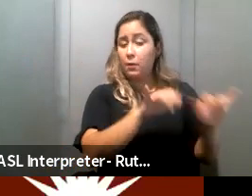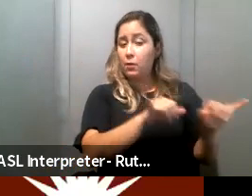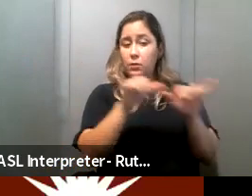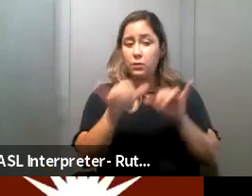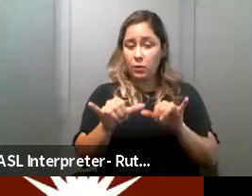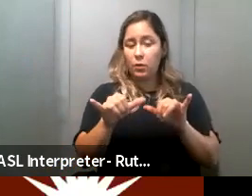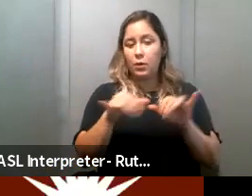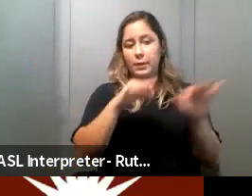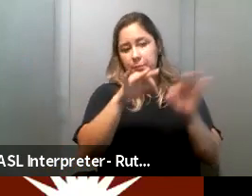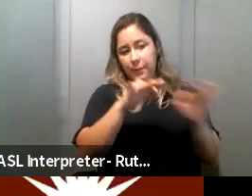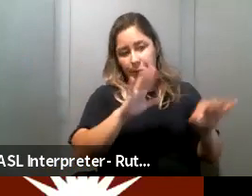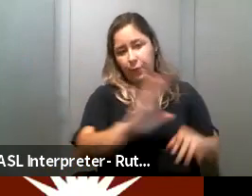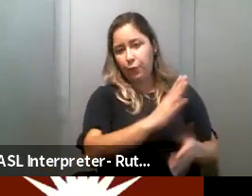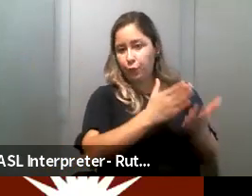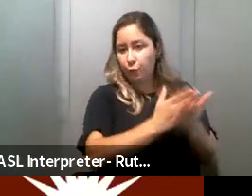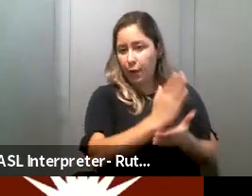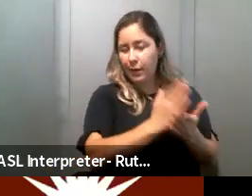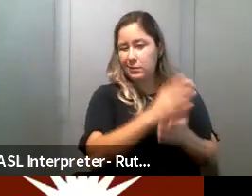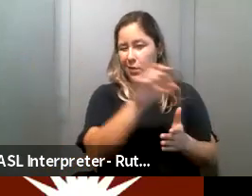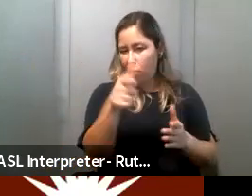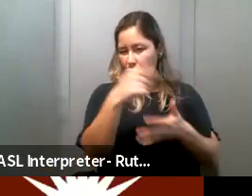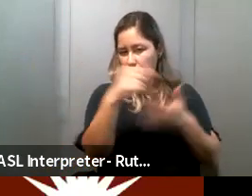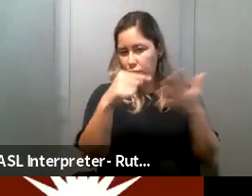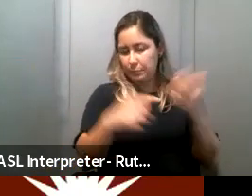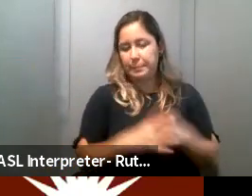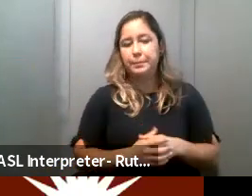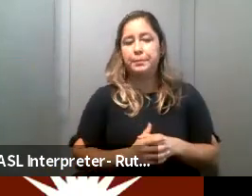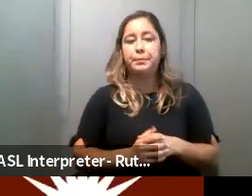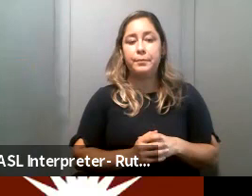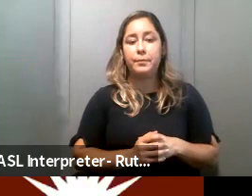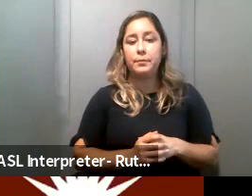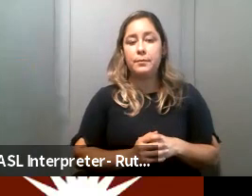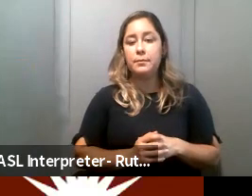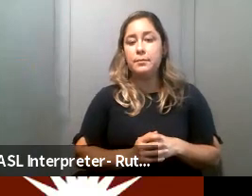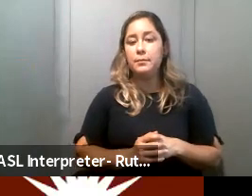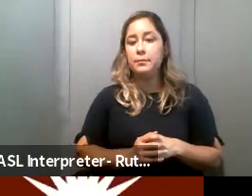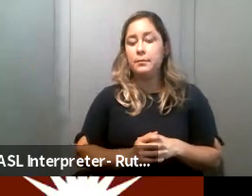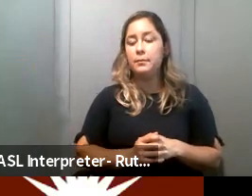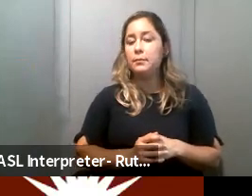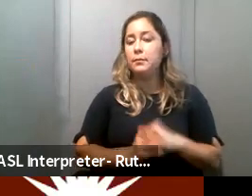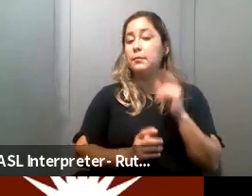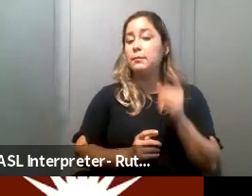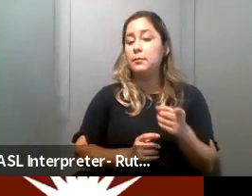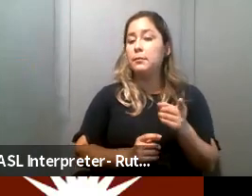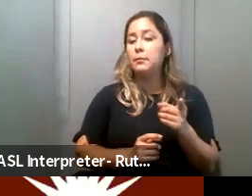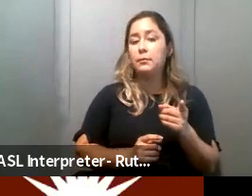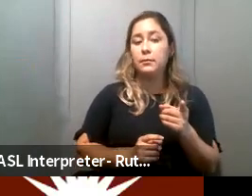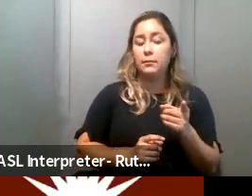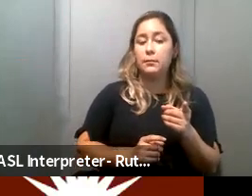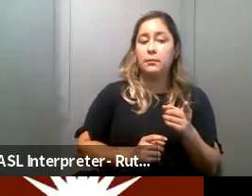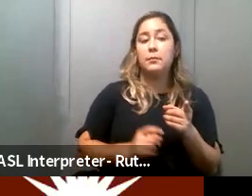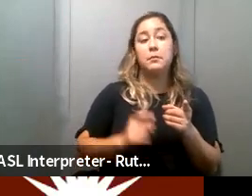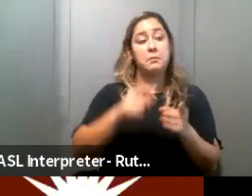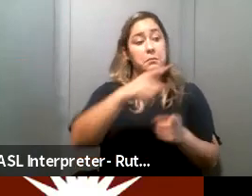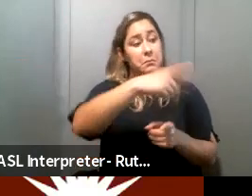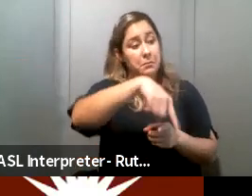de cuáles son sus derechos y en otros aspectos. Y ya una vez que en el caso de las personas que se hacen